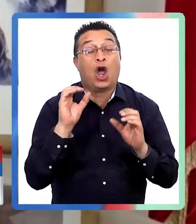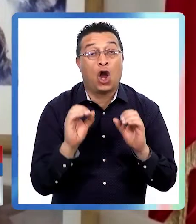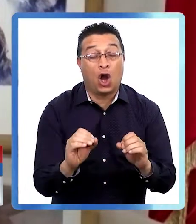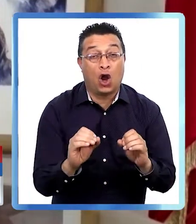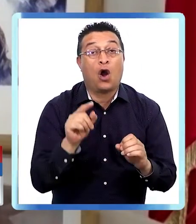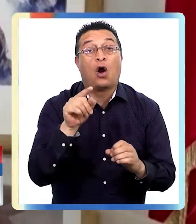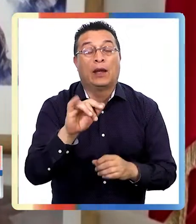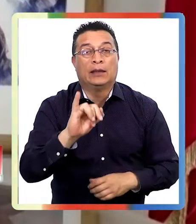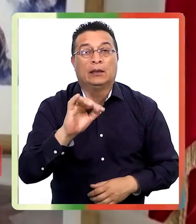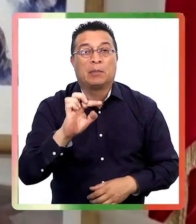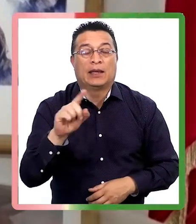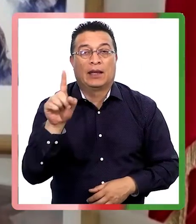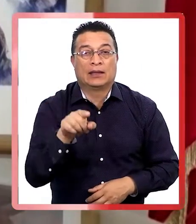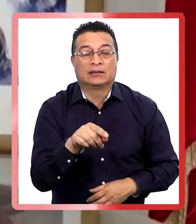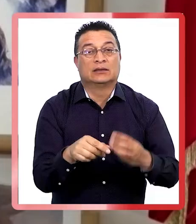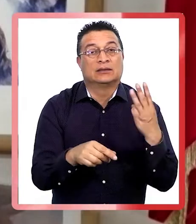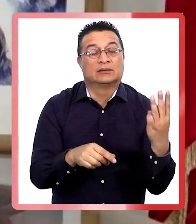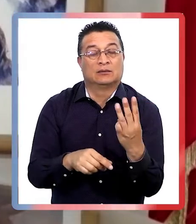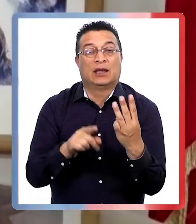www.chileatiende.cl, o a través del sitio del IPS,